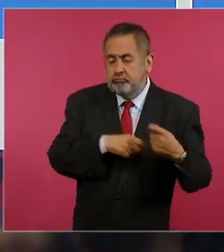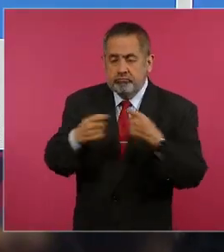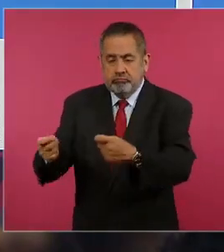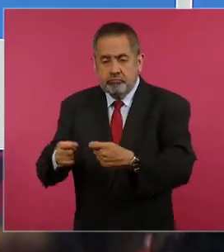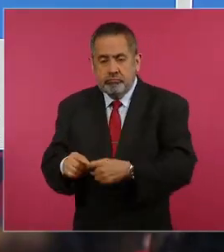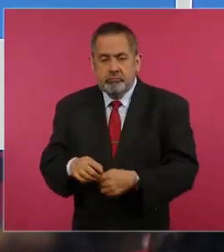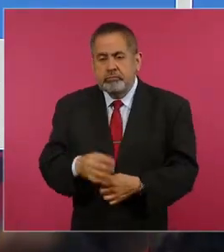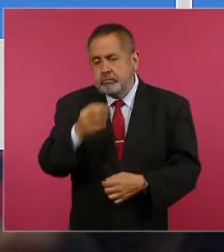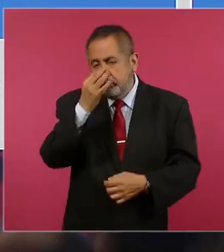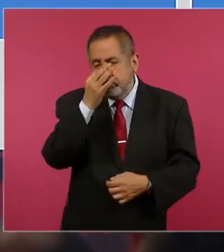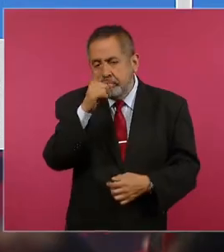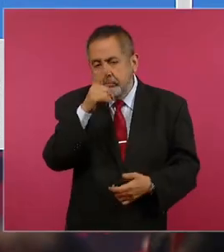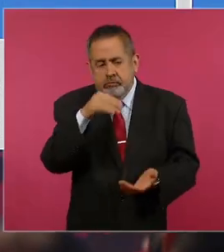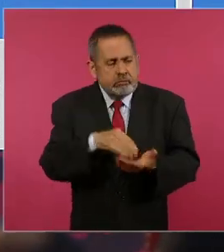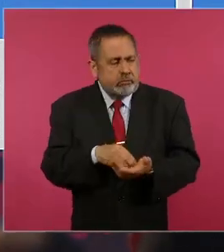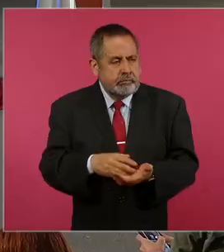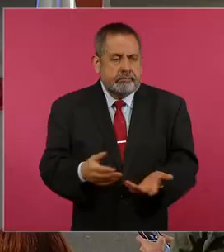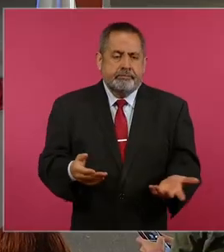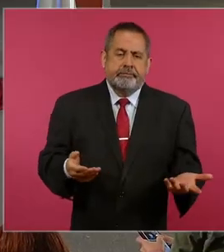Mil, ¿así es?